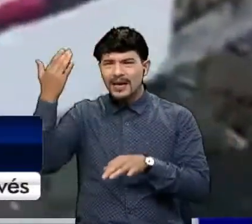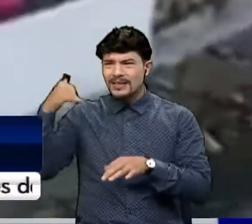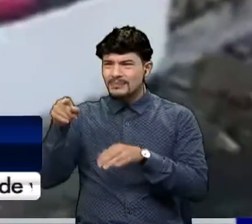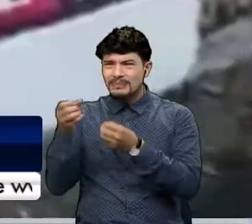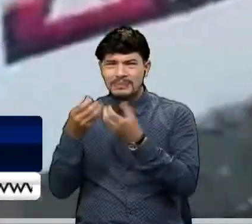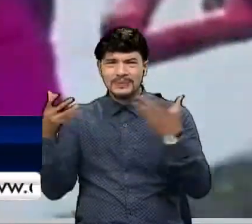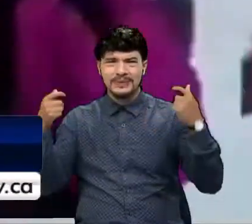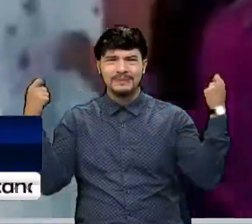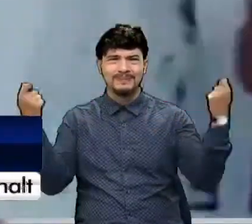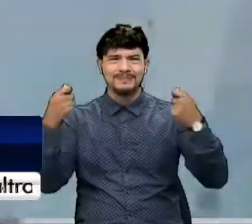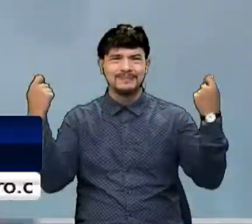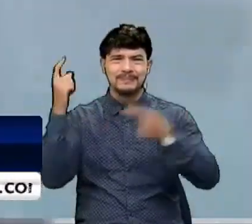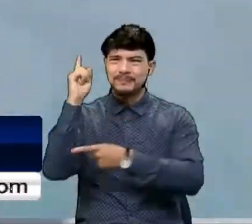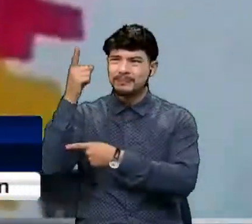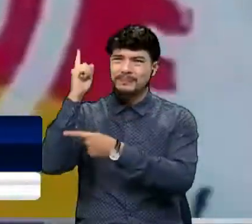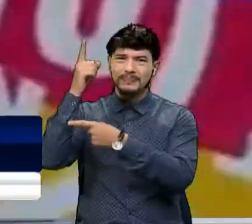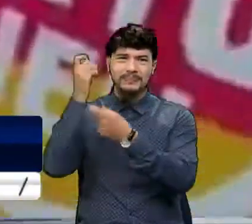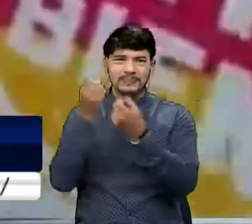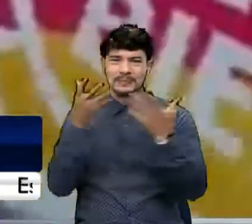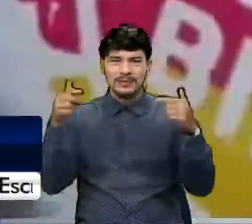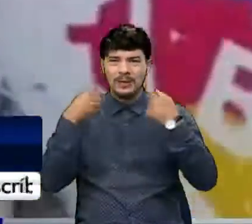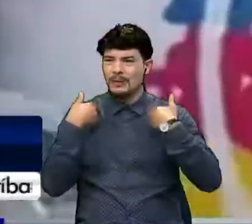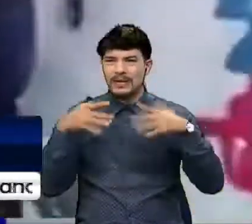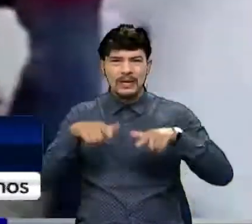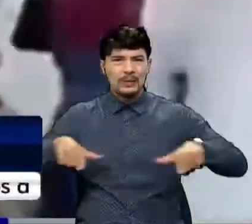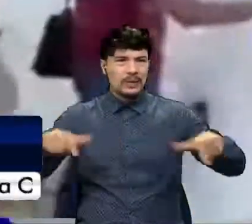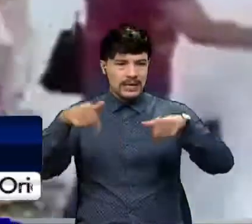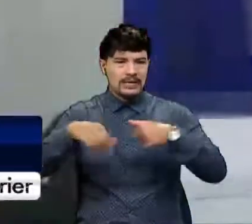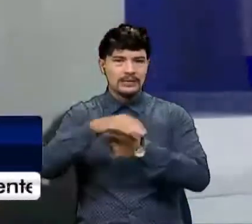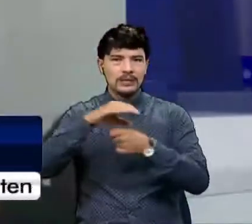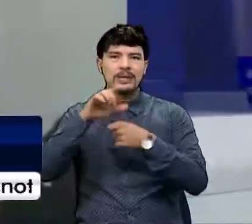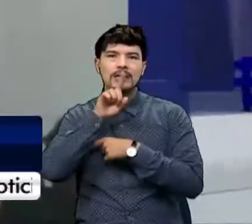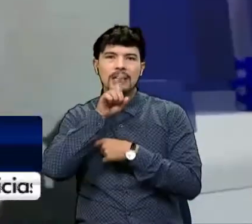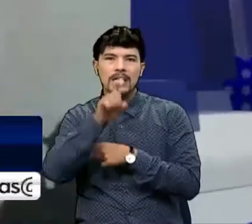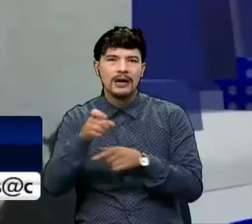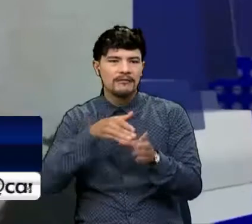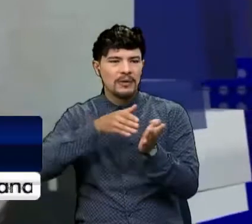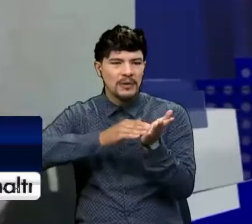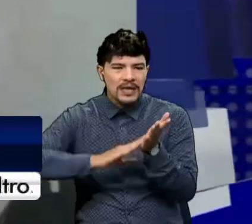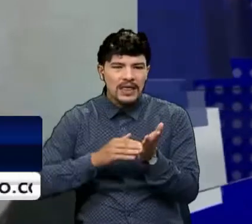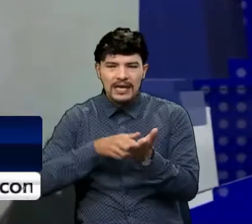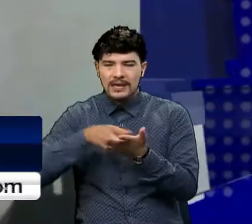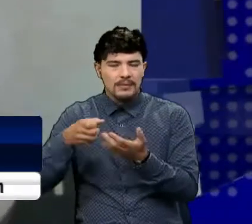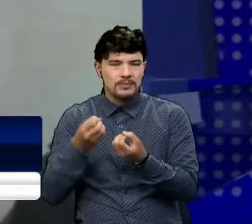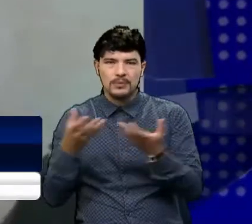paredes, puentes y cualquier rincón de Bucaramanga. Imagen del día en Oriente Noticias.